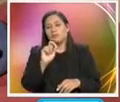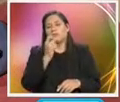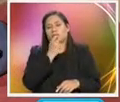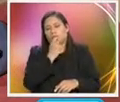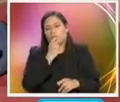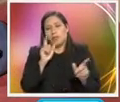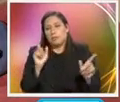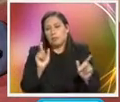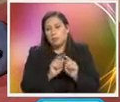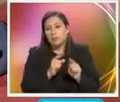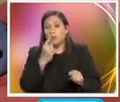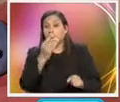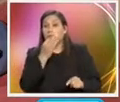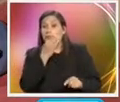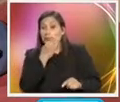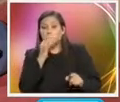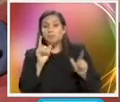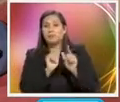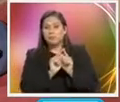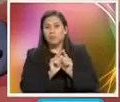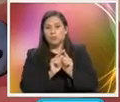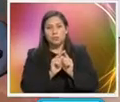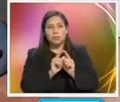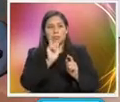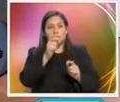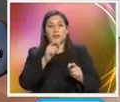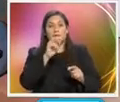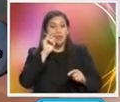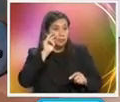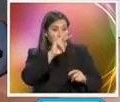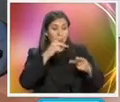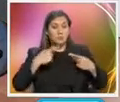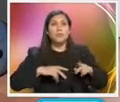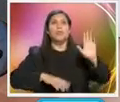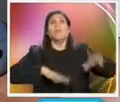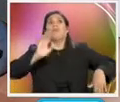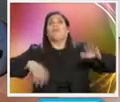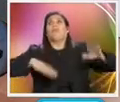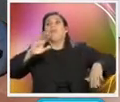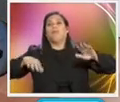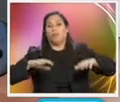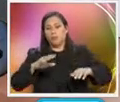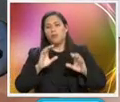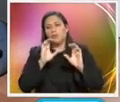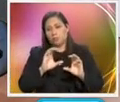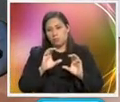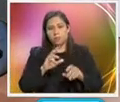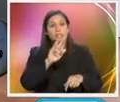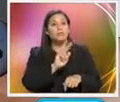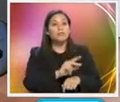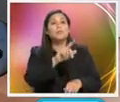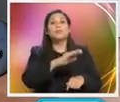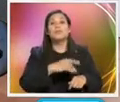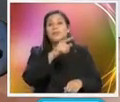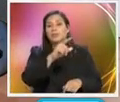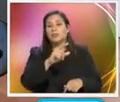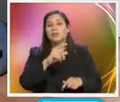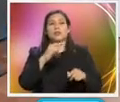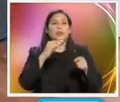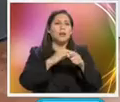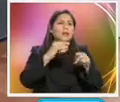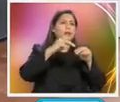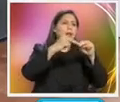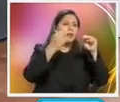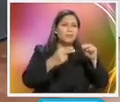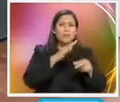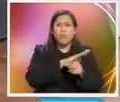segundos. Menos de un minuto. Exactamente en lo que vemos que las personas se están ahogando, entonces hay que tener mucho cuidado con eso, sobre todo en albercas que